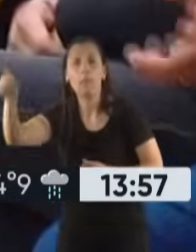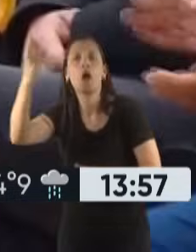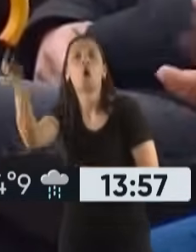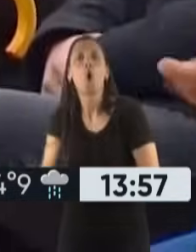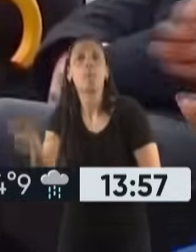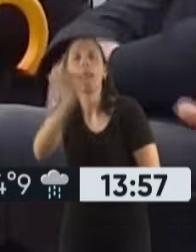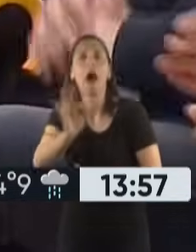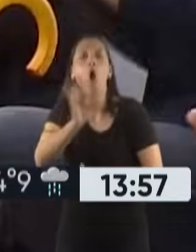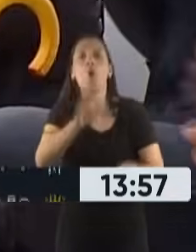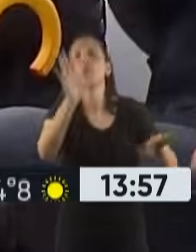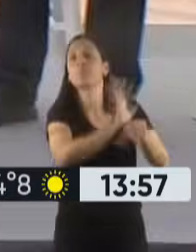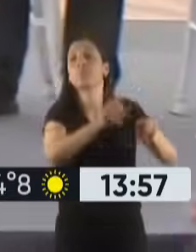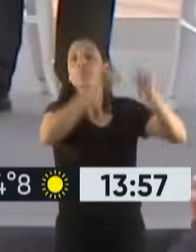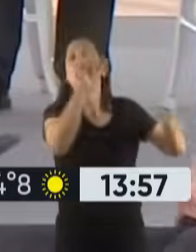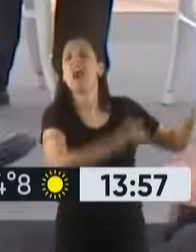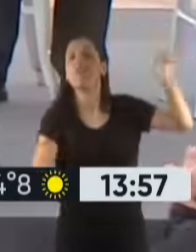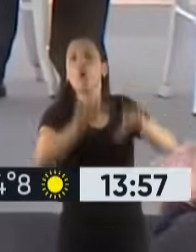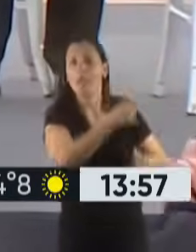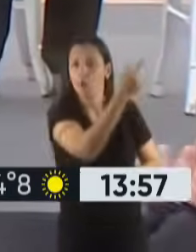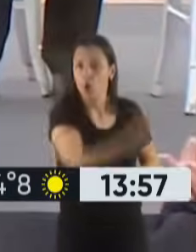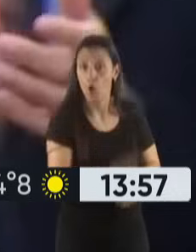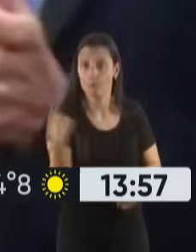a los laboratorios.